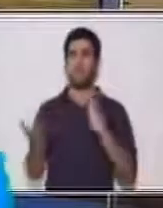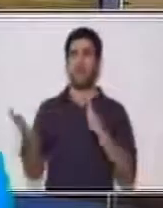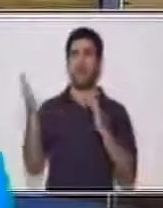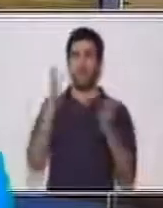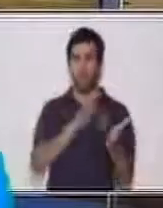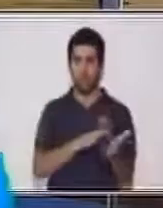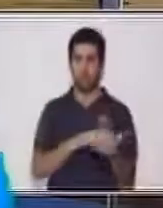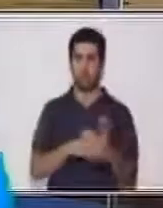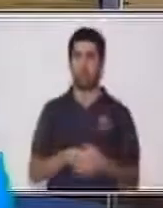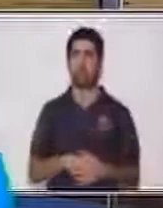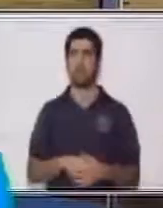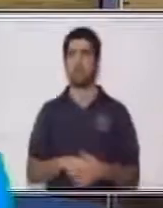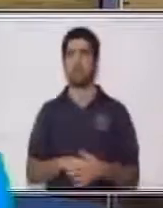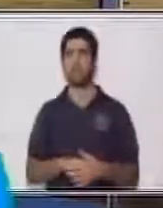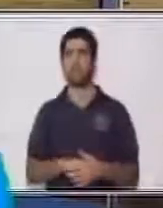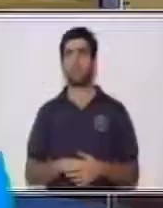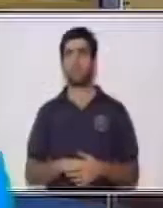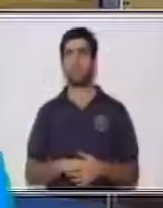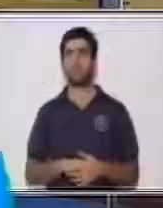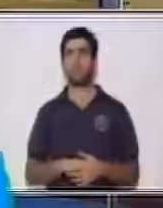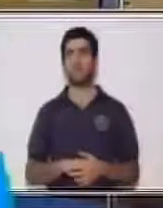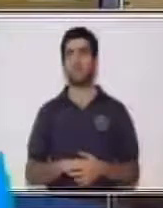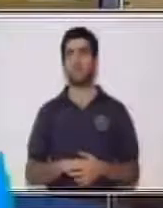vuelta a nuestro trifoliar.